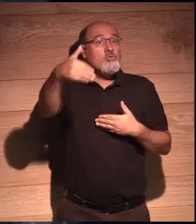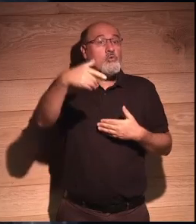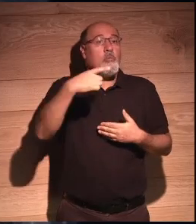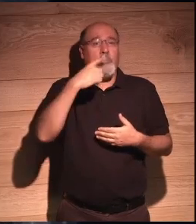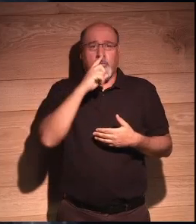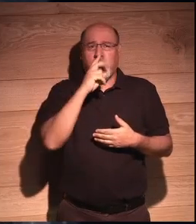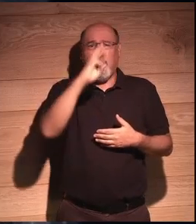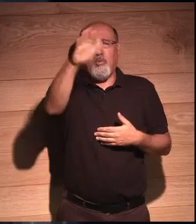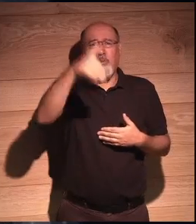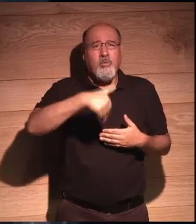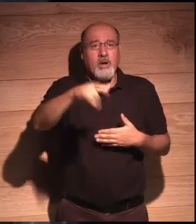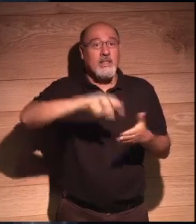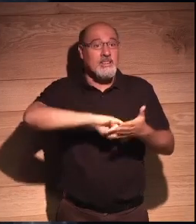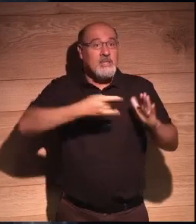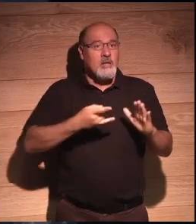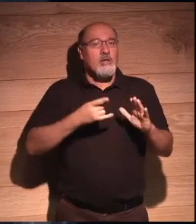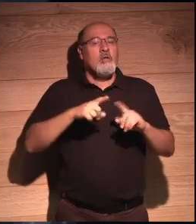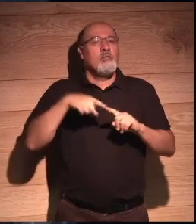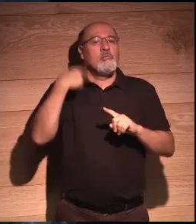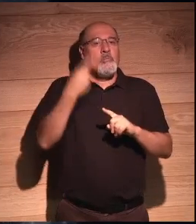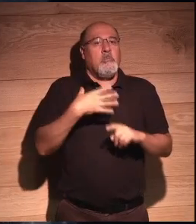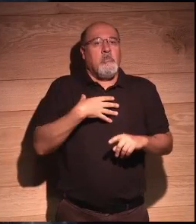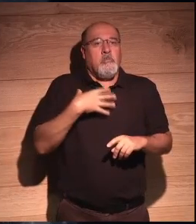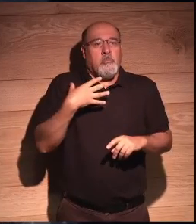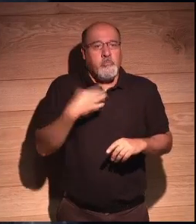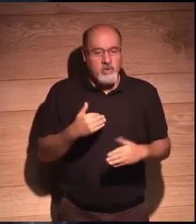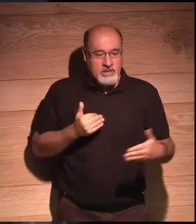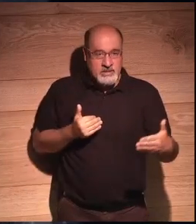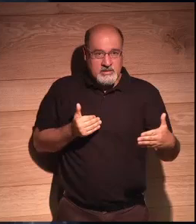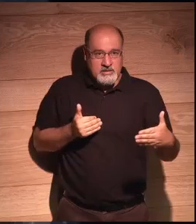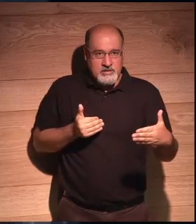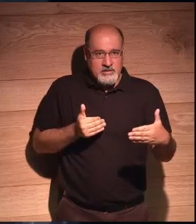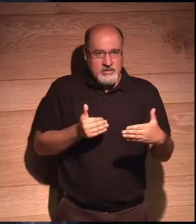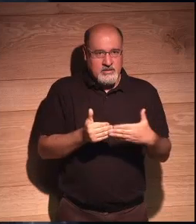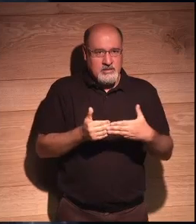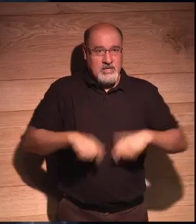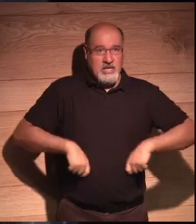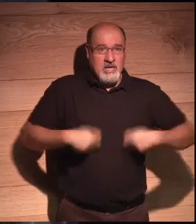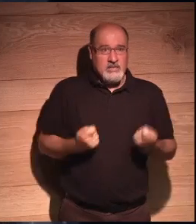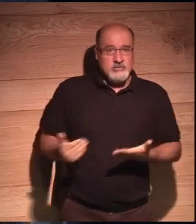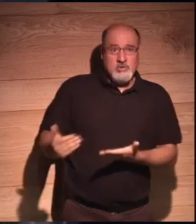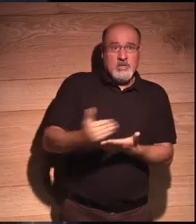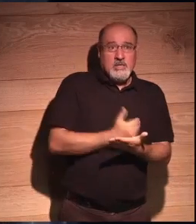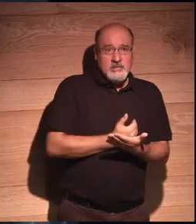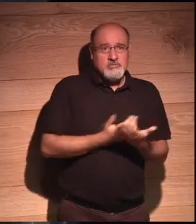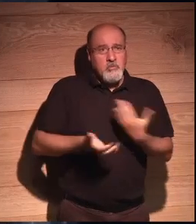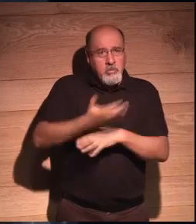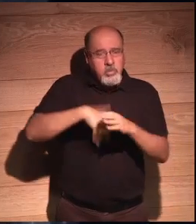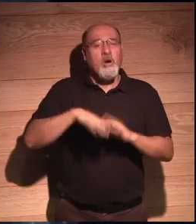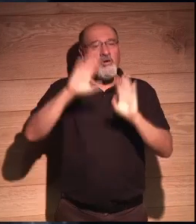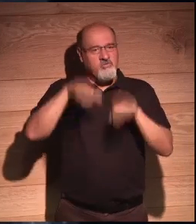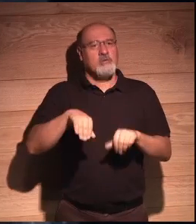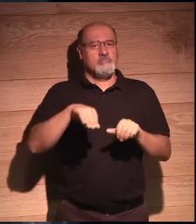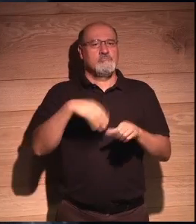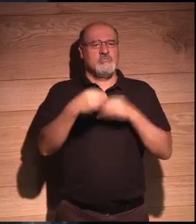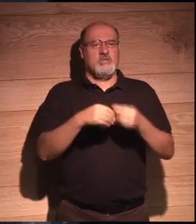rentable, tecnológicamente empieza a ser factible, o estamos cerca de que empiece a ser factible tecnológicamente, se hará, no me